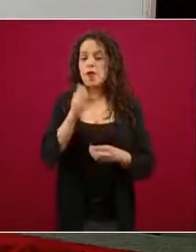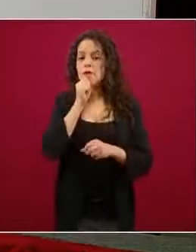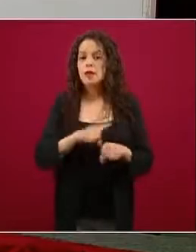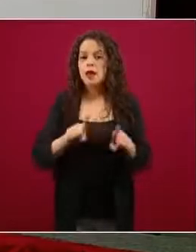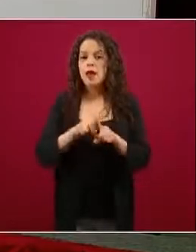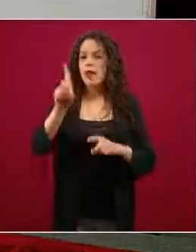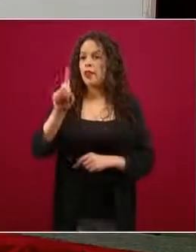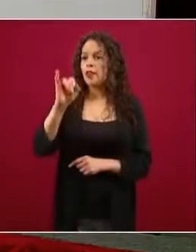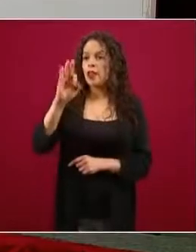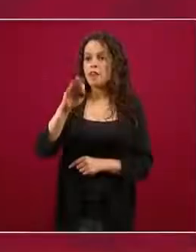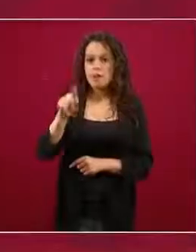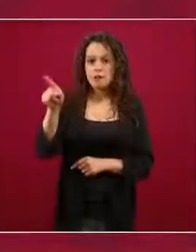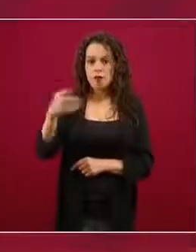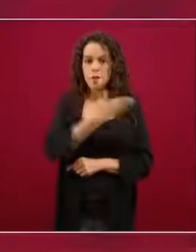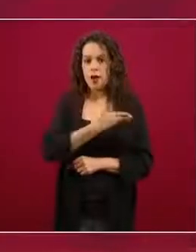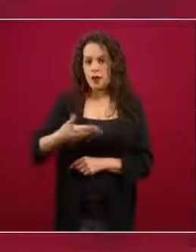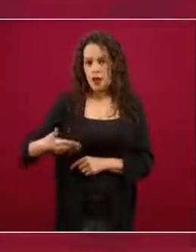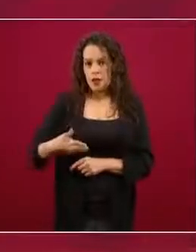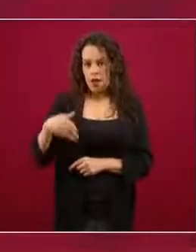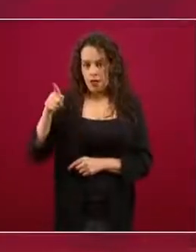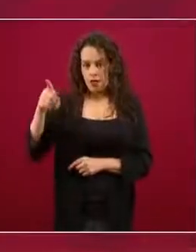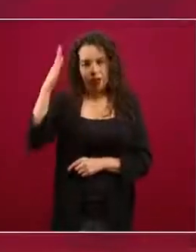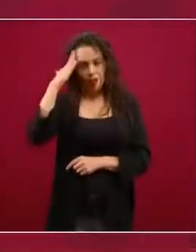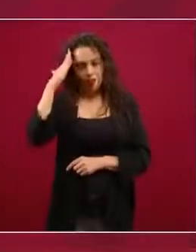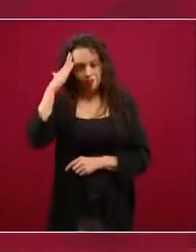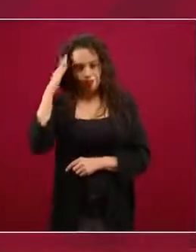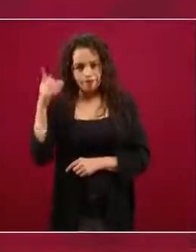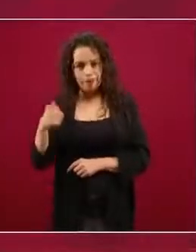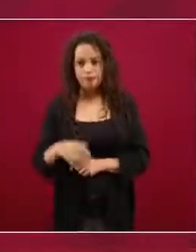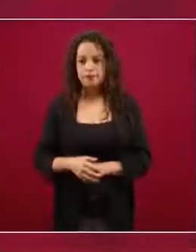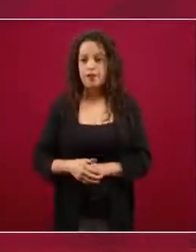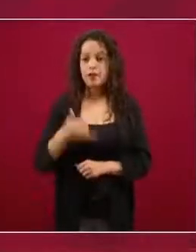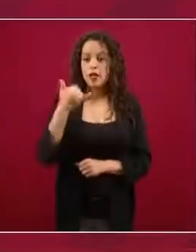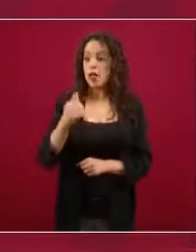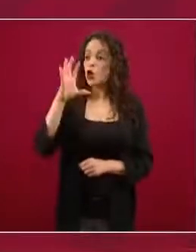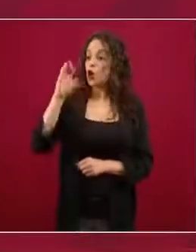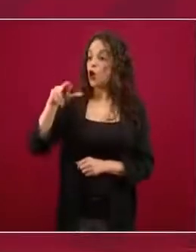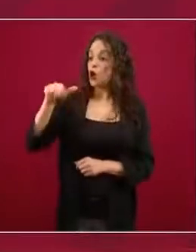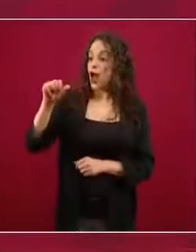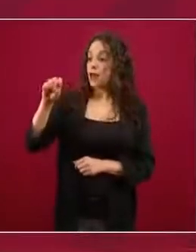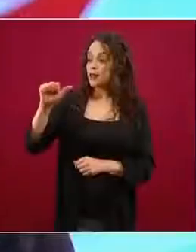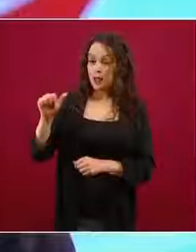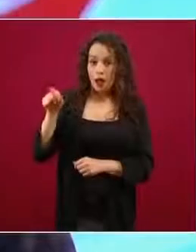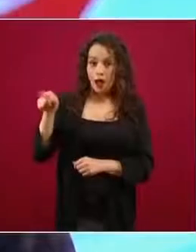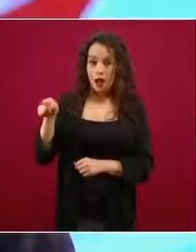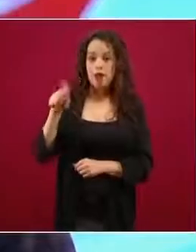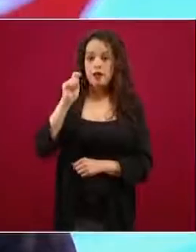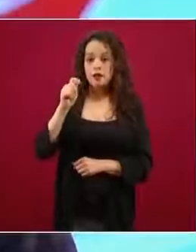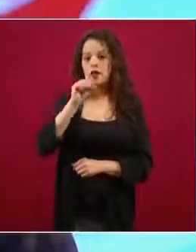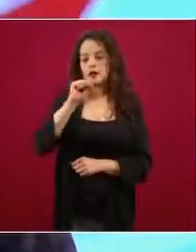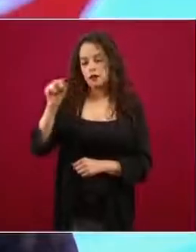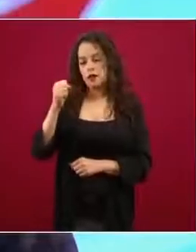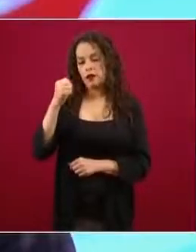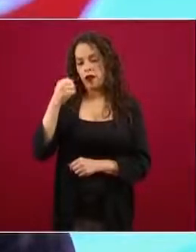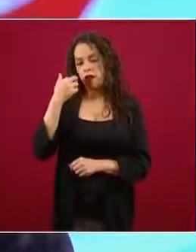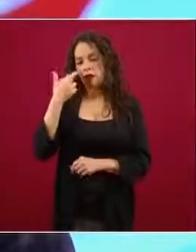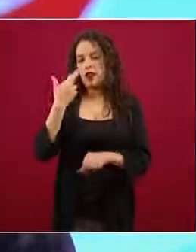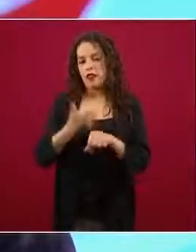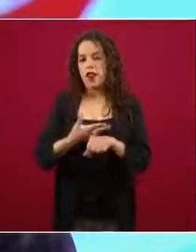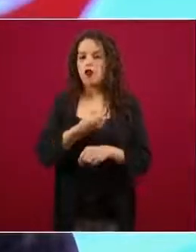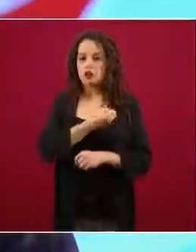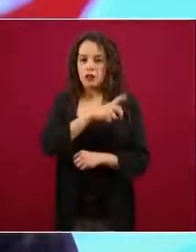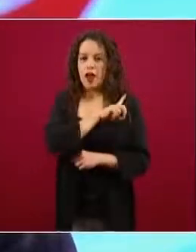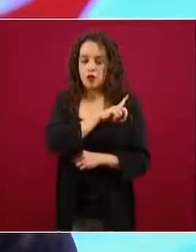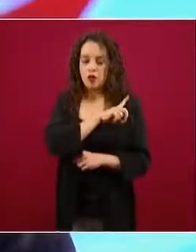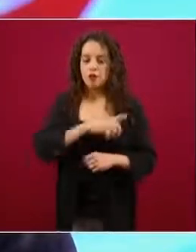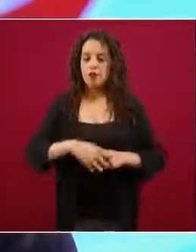titular, la presidenta nacional del DIF, y preside el CONASA, el Consejo Nacional de Salud, el secretario de Salud. En la